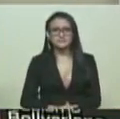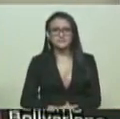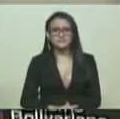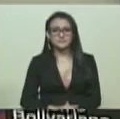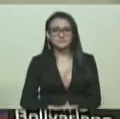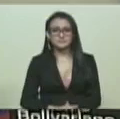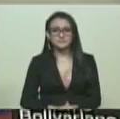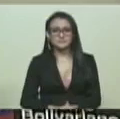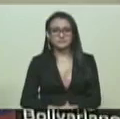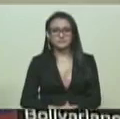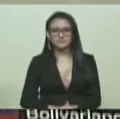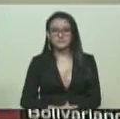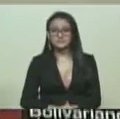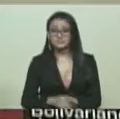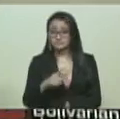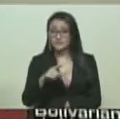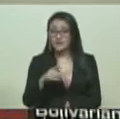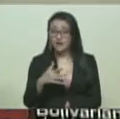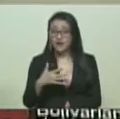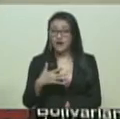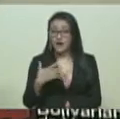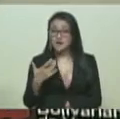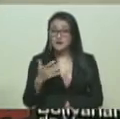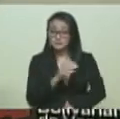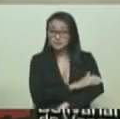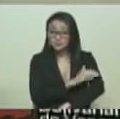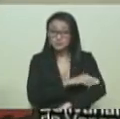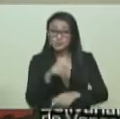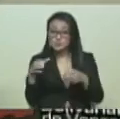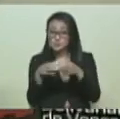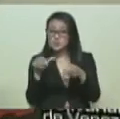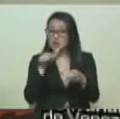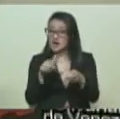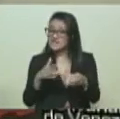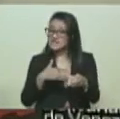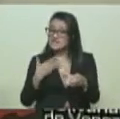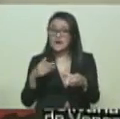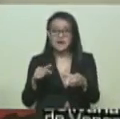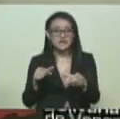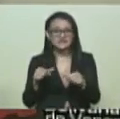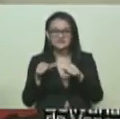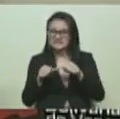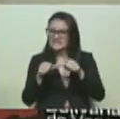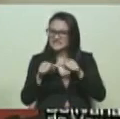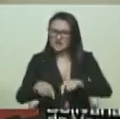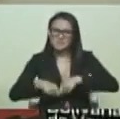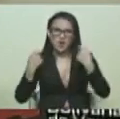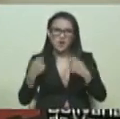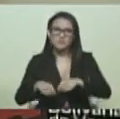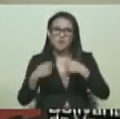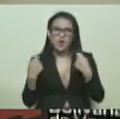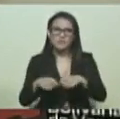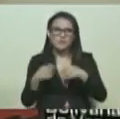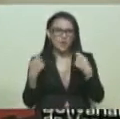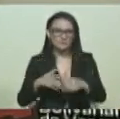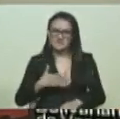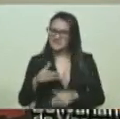Hay intenciones claras de un sector de la oposición venezolana de seguir la vía del